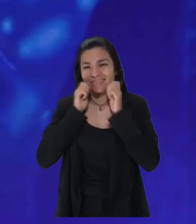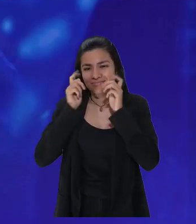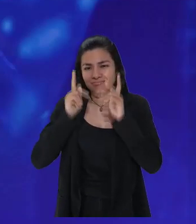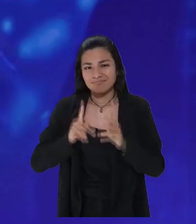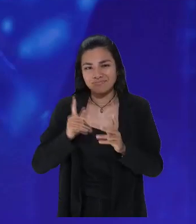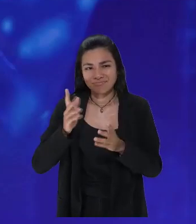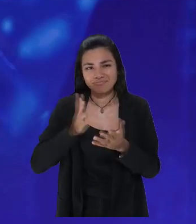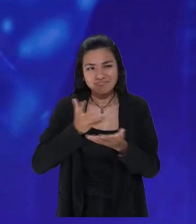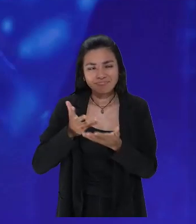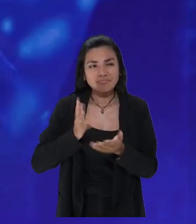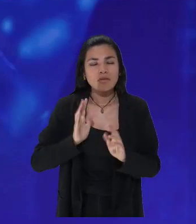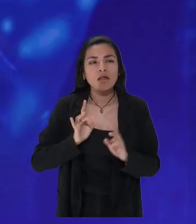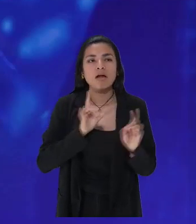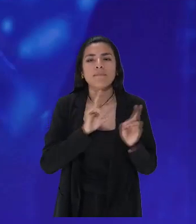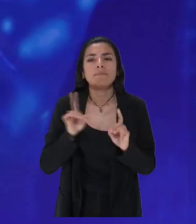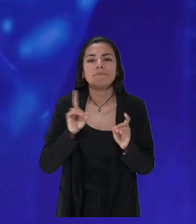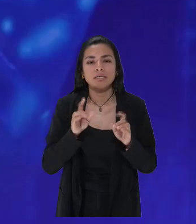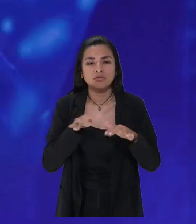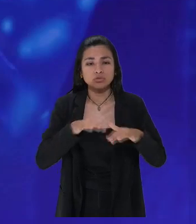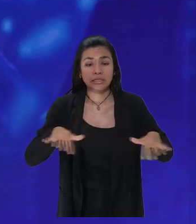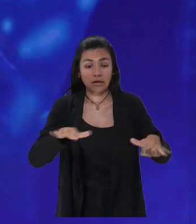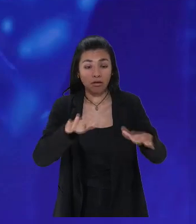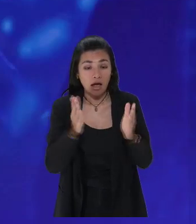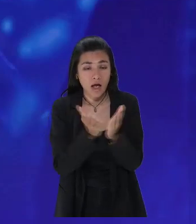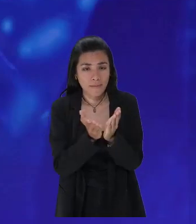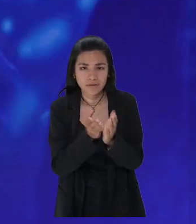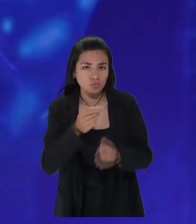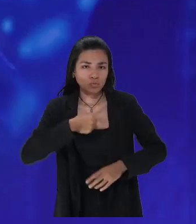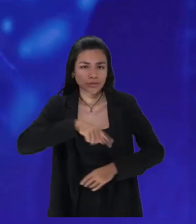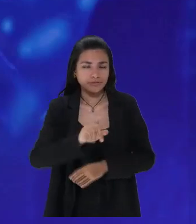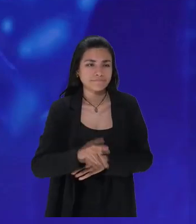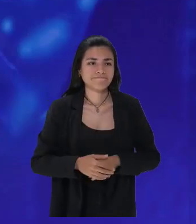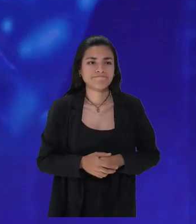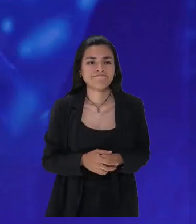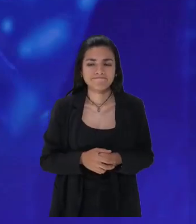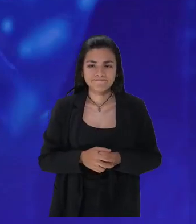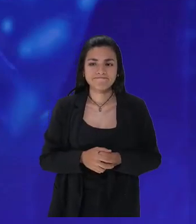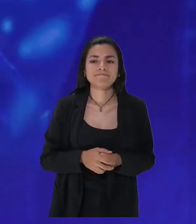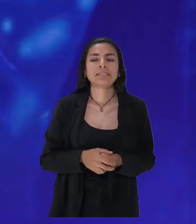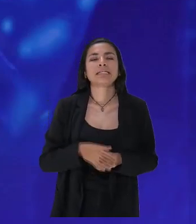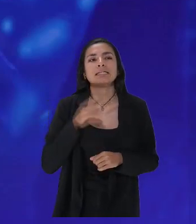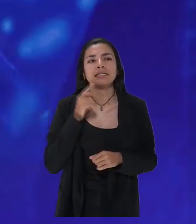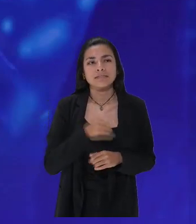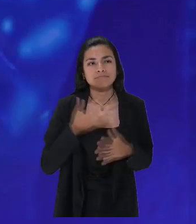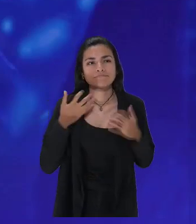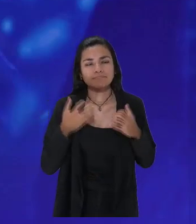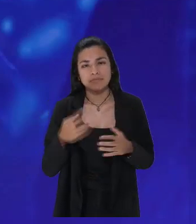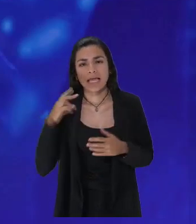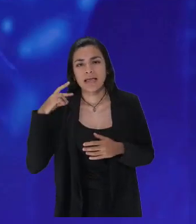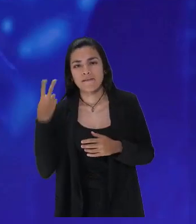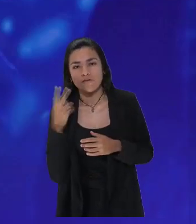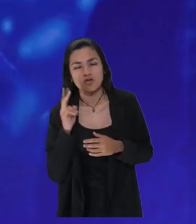entonces no es un escenario propiamente académico y es a lo que queremos evolucionar, es a lo que queremos llegar.